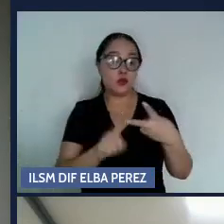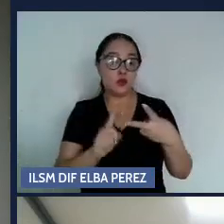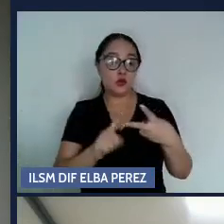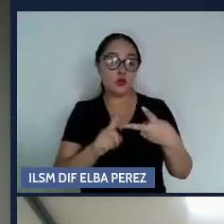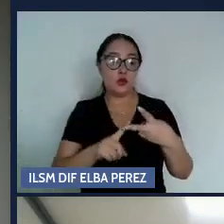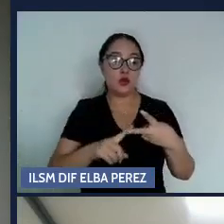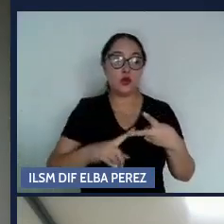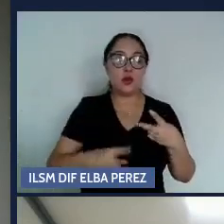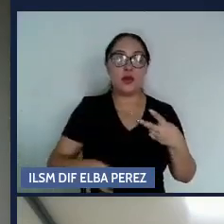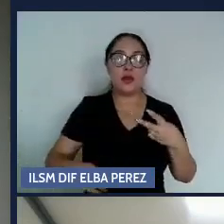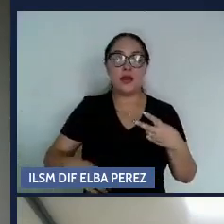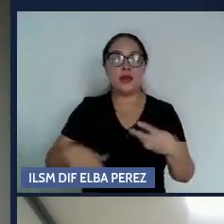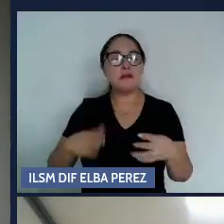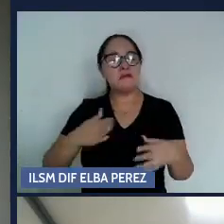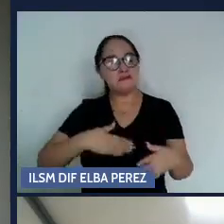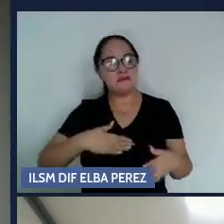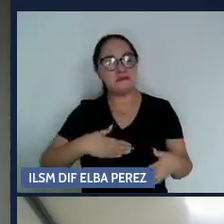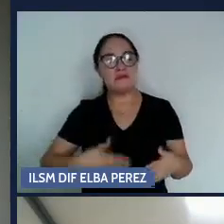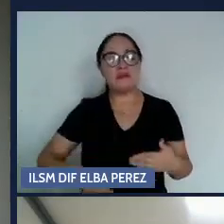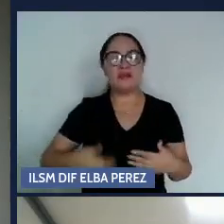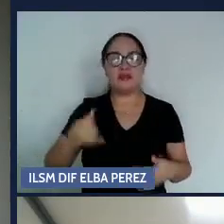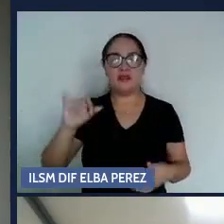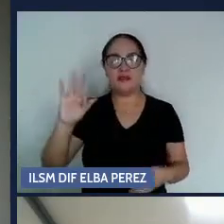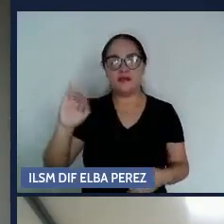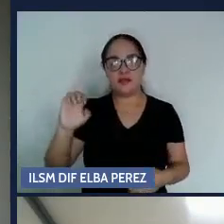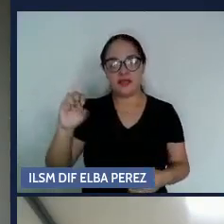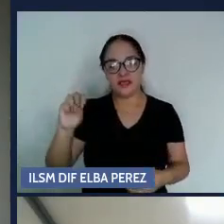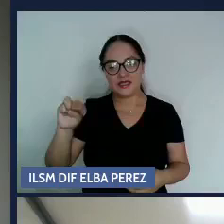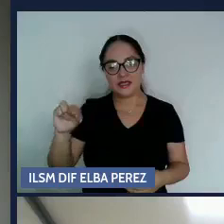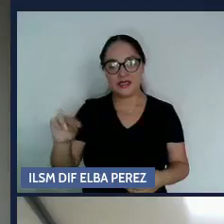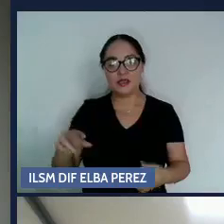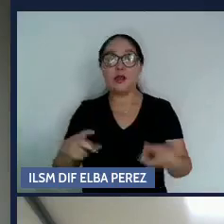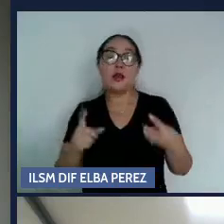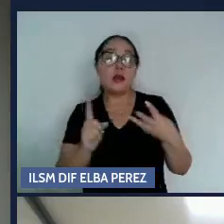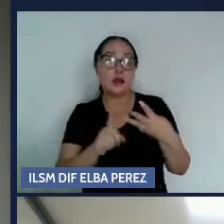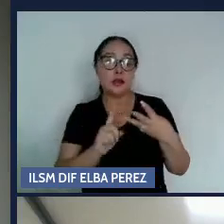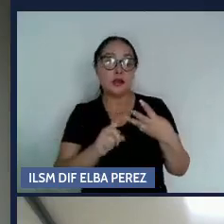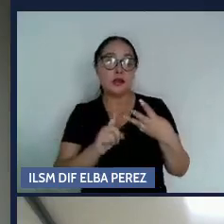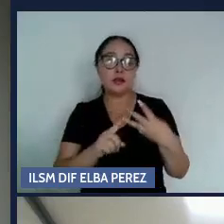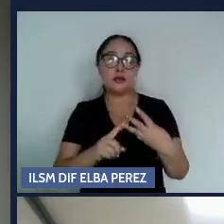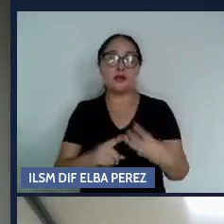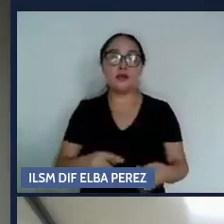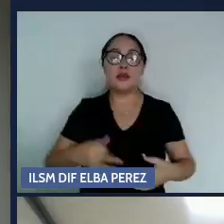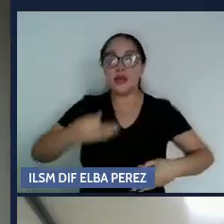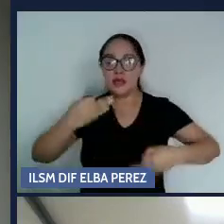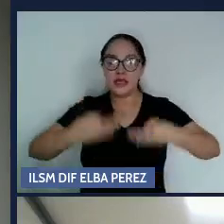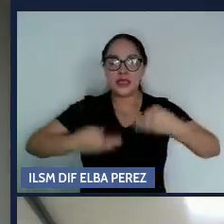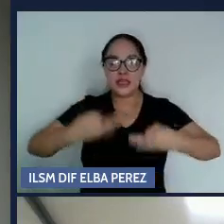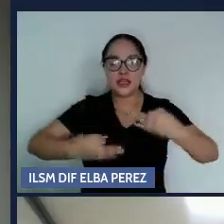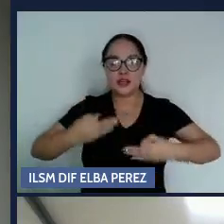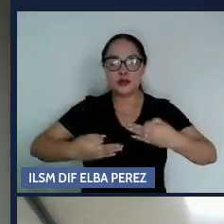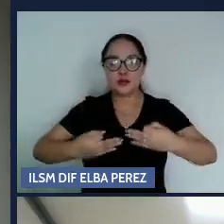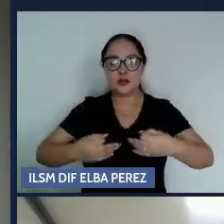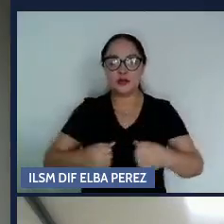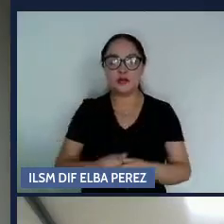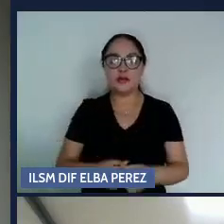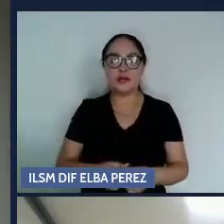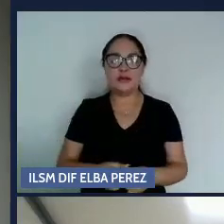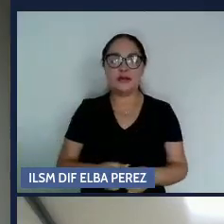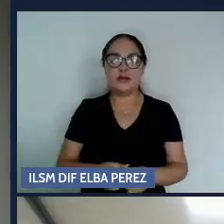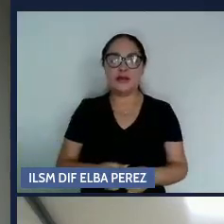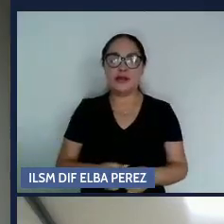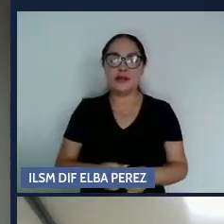FICEL y en la impartición de justicia el Tribunal Electoral del Poder Judicial de la Federación. A nivel